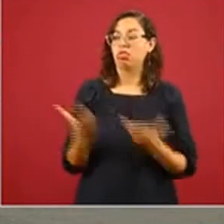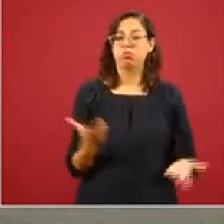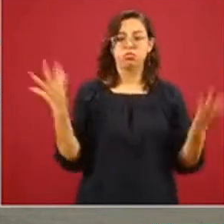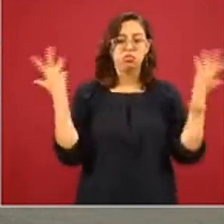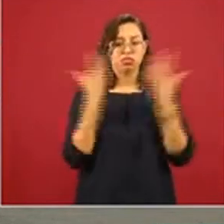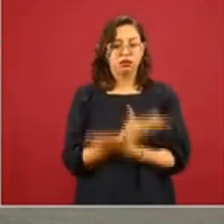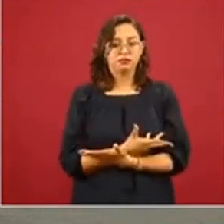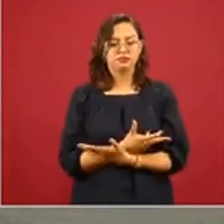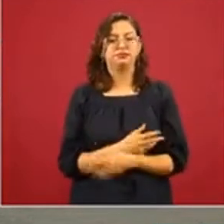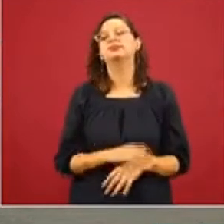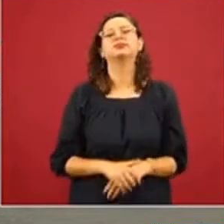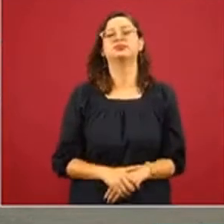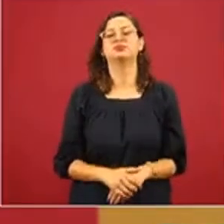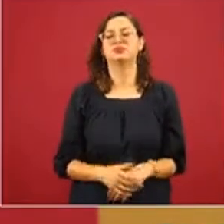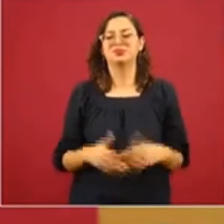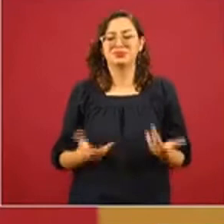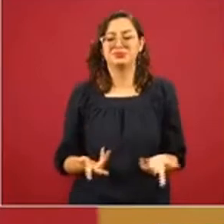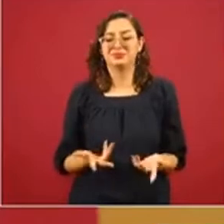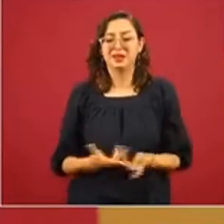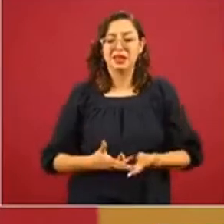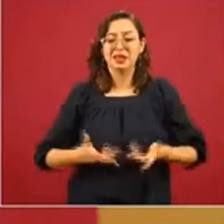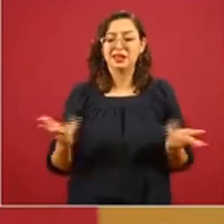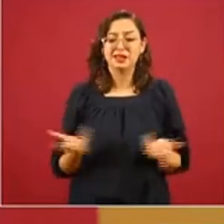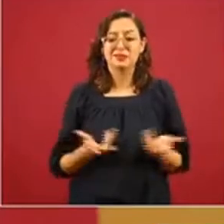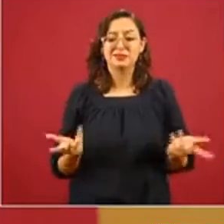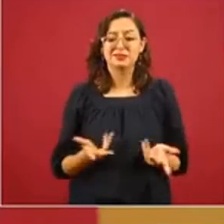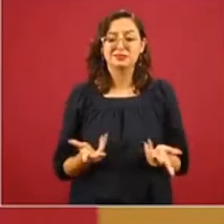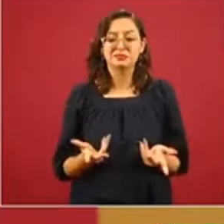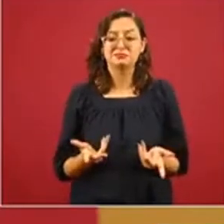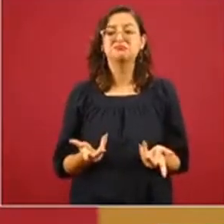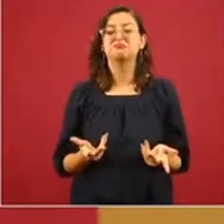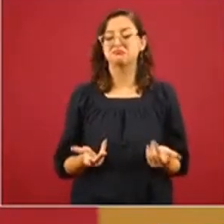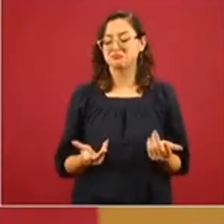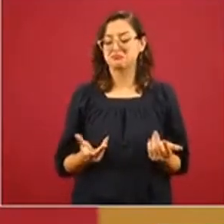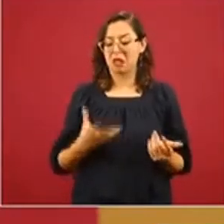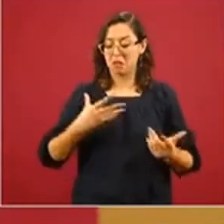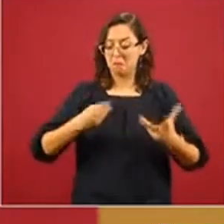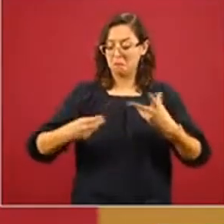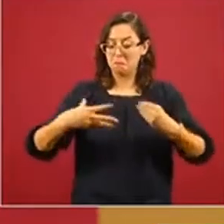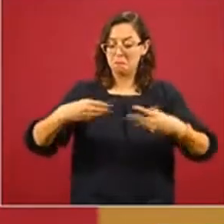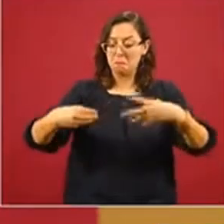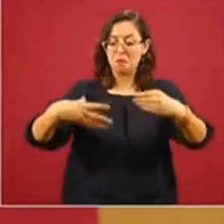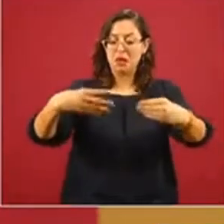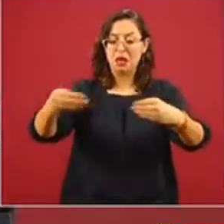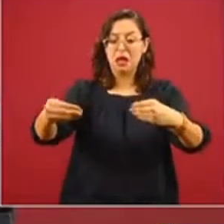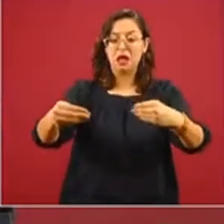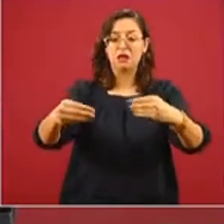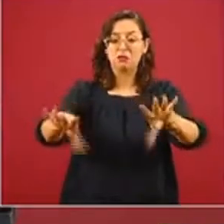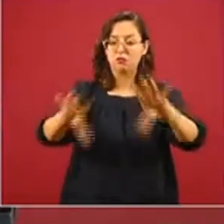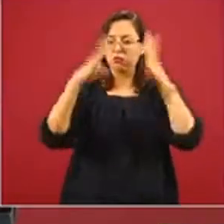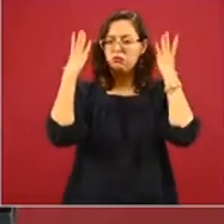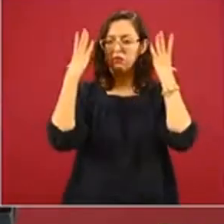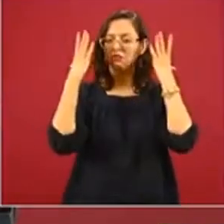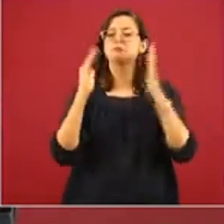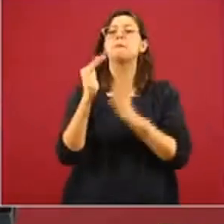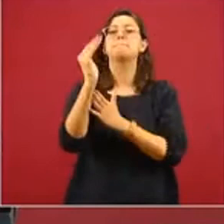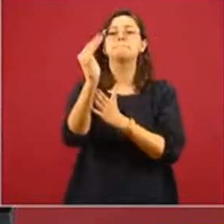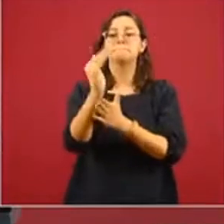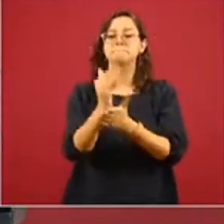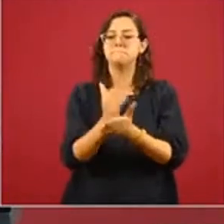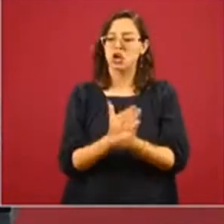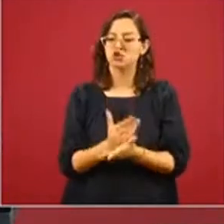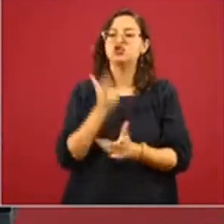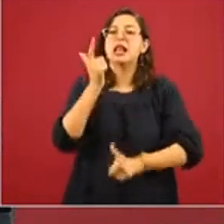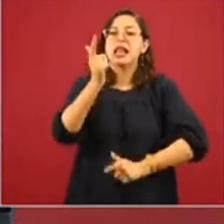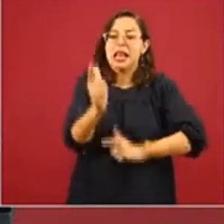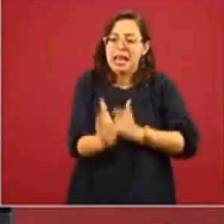puede hacer? Se puede tratar de disminuir la velocidad de crecimiento de la epidemia a través de medidas